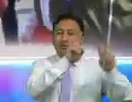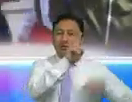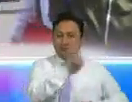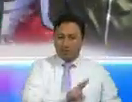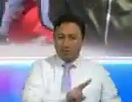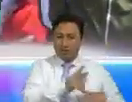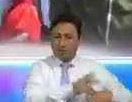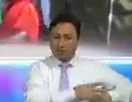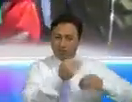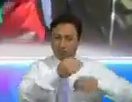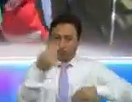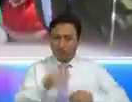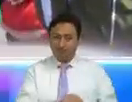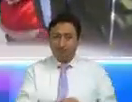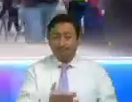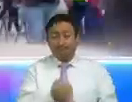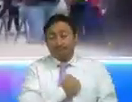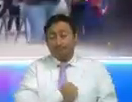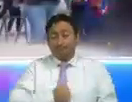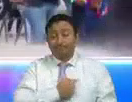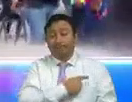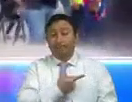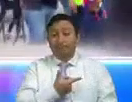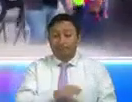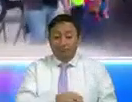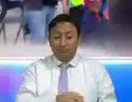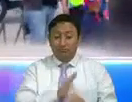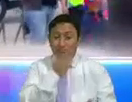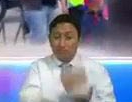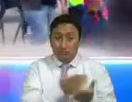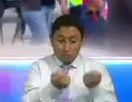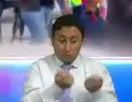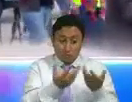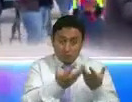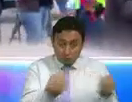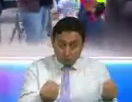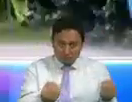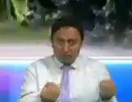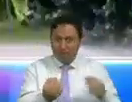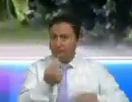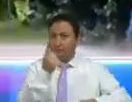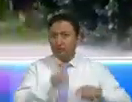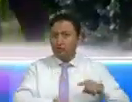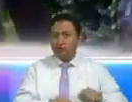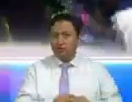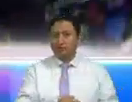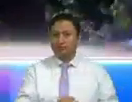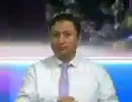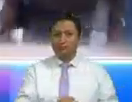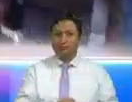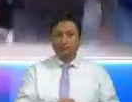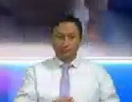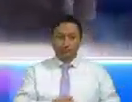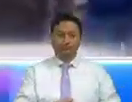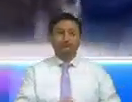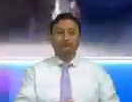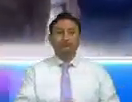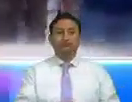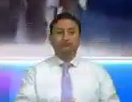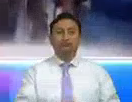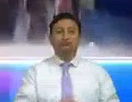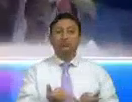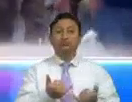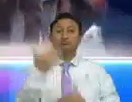meses y que lamentablemente no se ha sabido enfrentar y resolver de la mejor manera por parte de la actual administración municipal